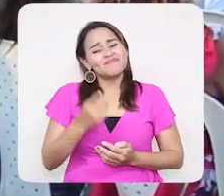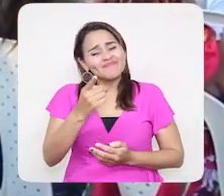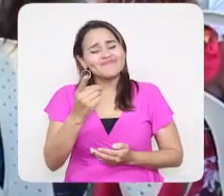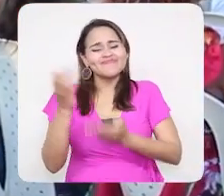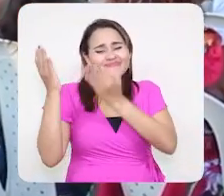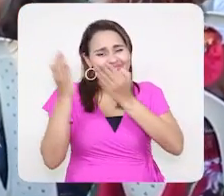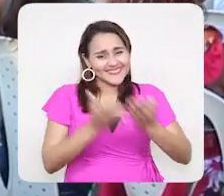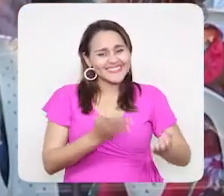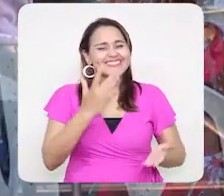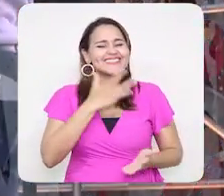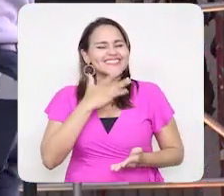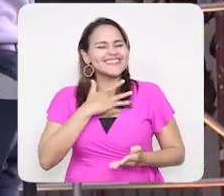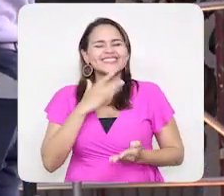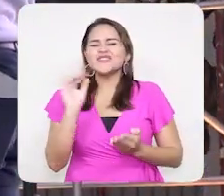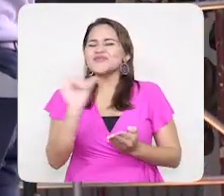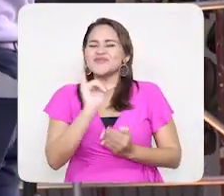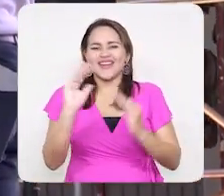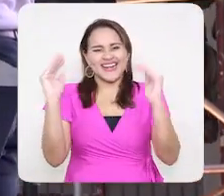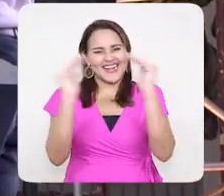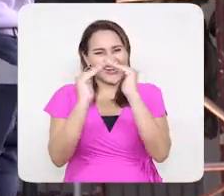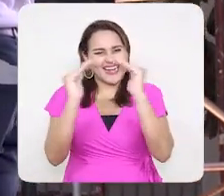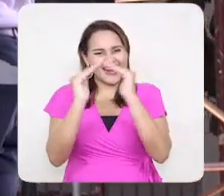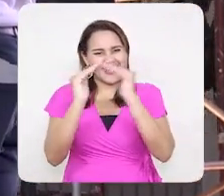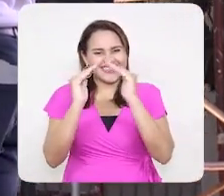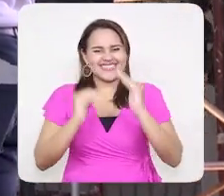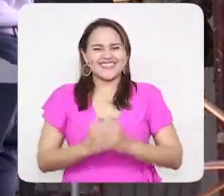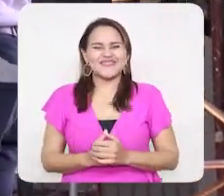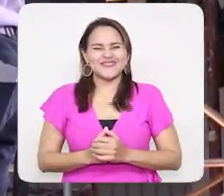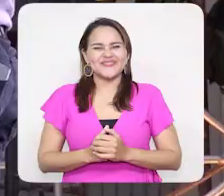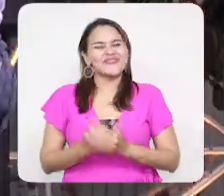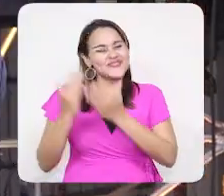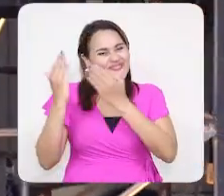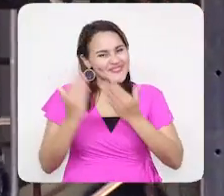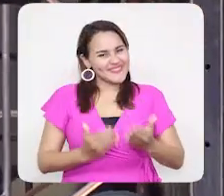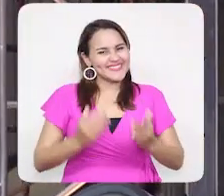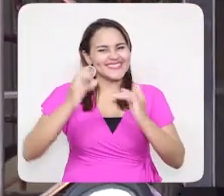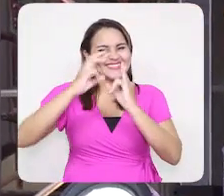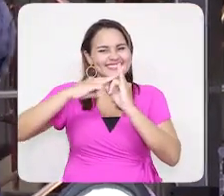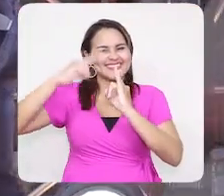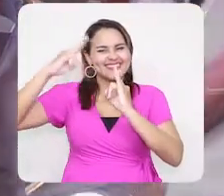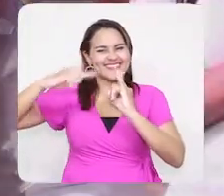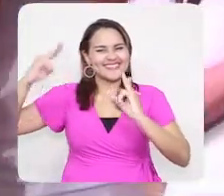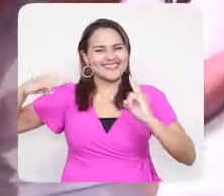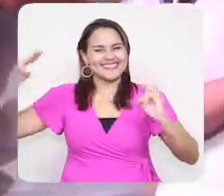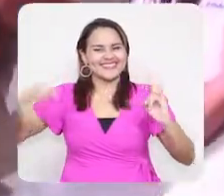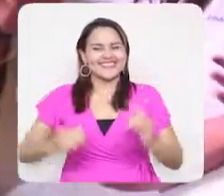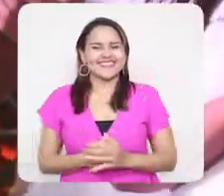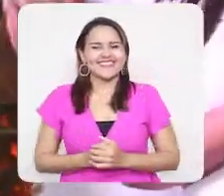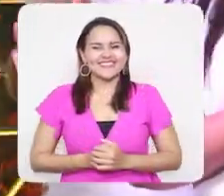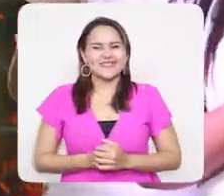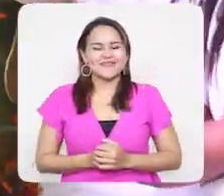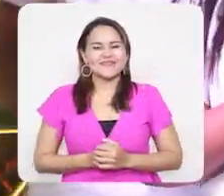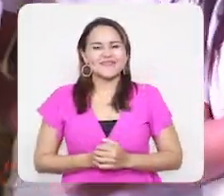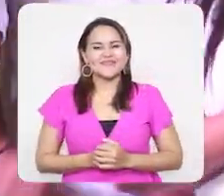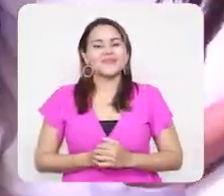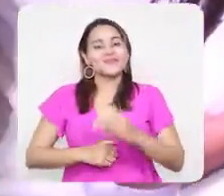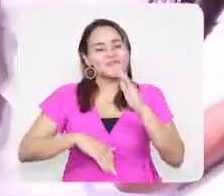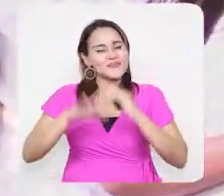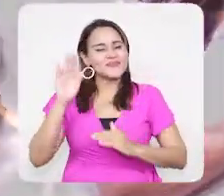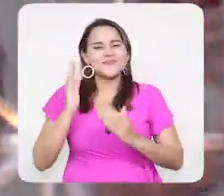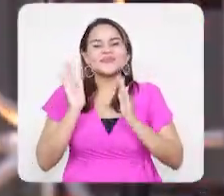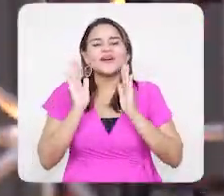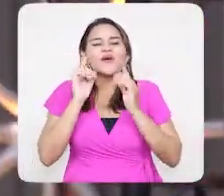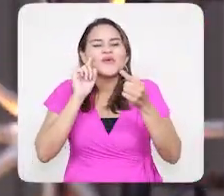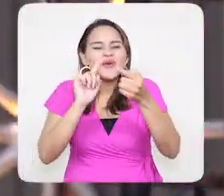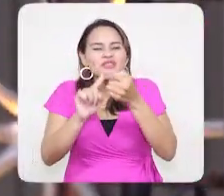familia Unimagdalena. Siéntanse en casa y sobre todo sean testigos de cómo desde la academia se cambian vidas. Gracias